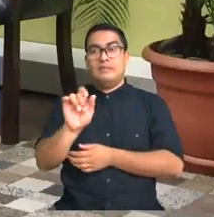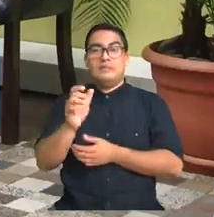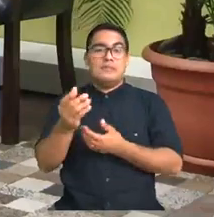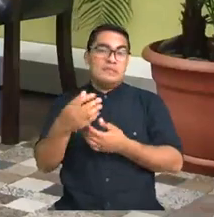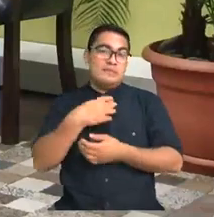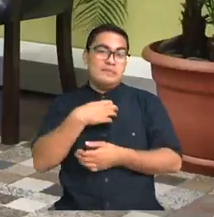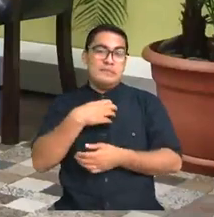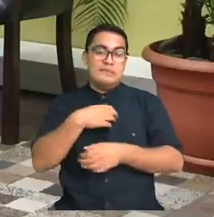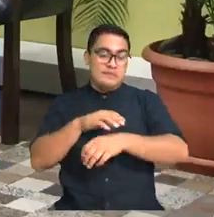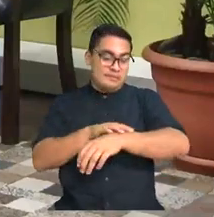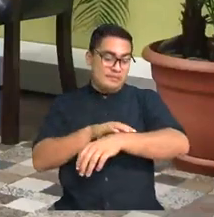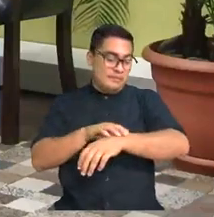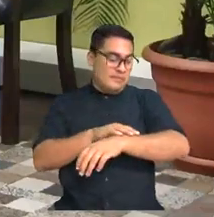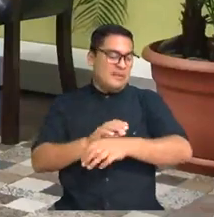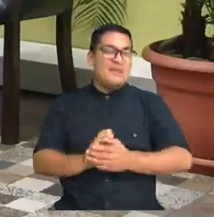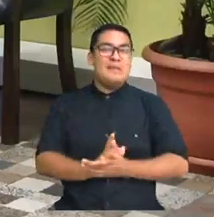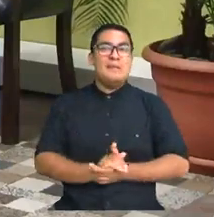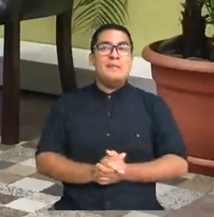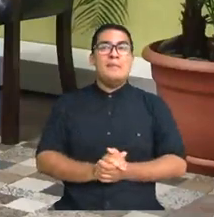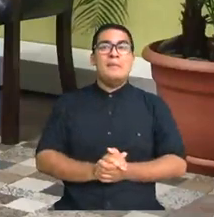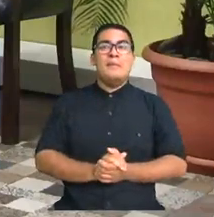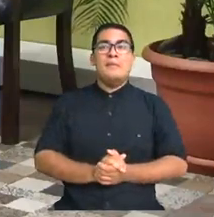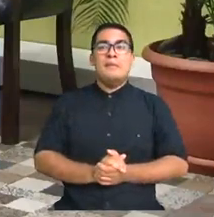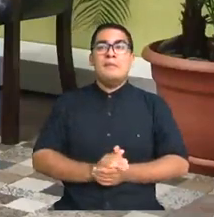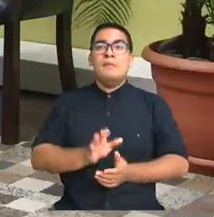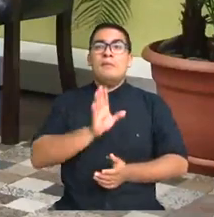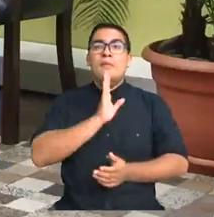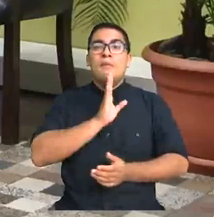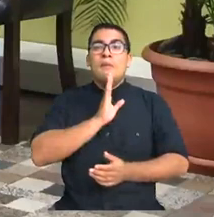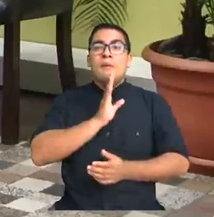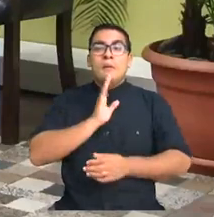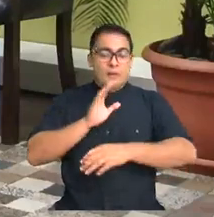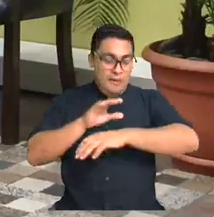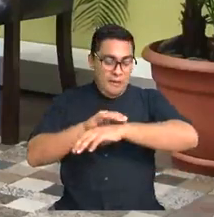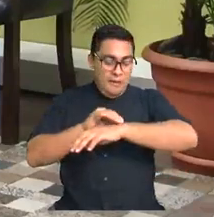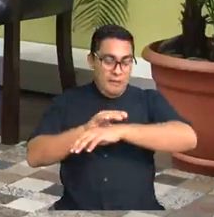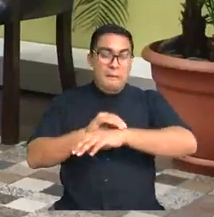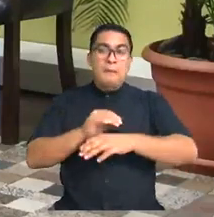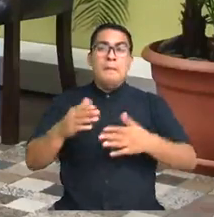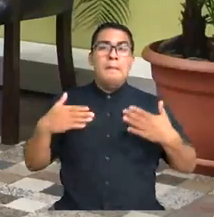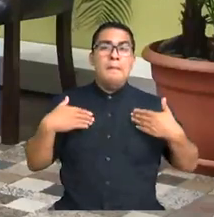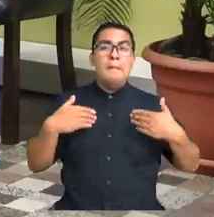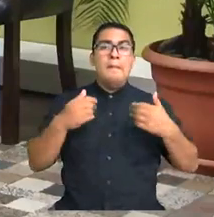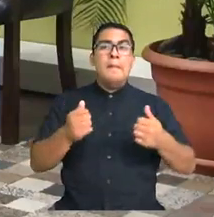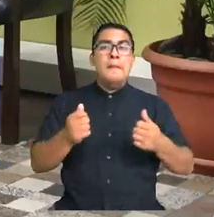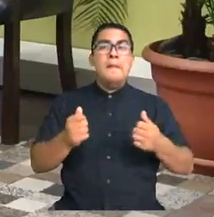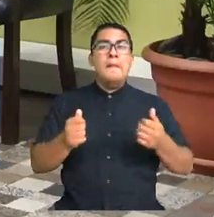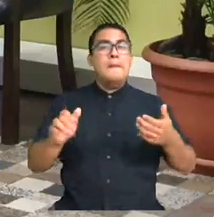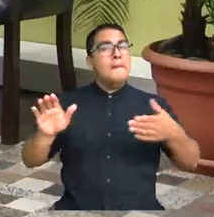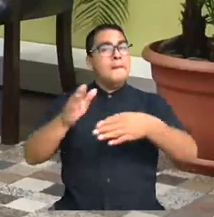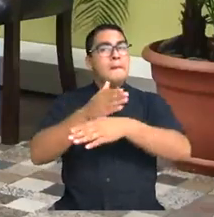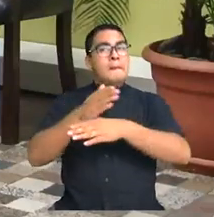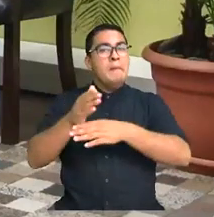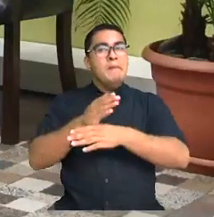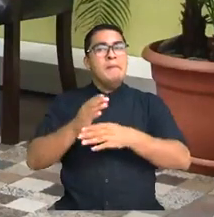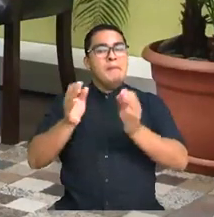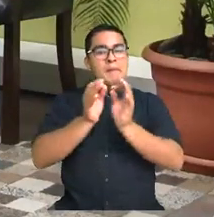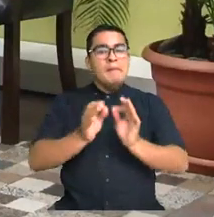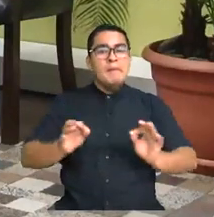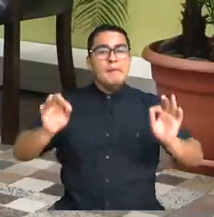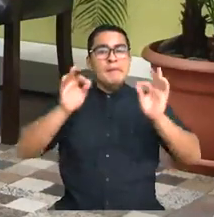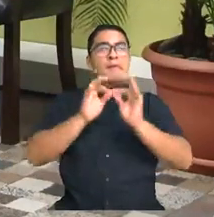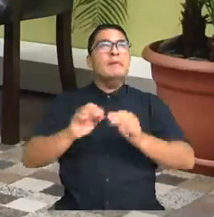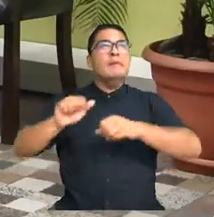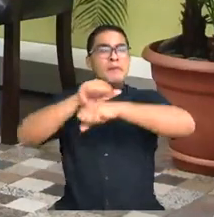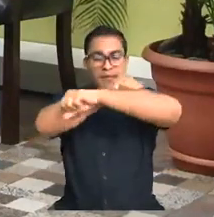tiene. Sin embargo, si estamos hablando de una piel sana, los cuidados generales pues van a ser lavado, hidratación